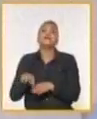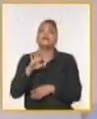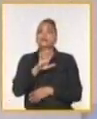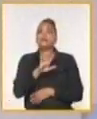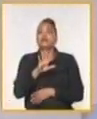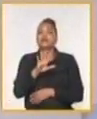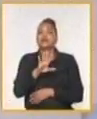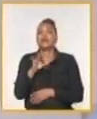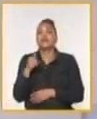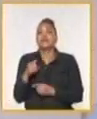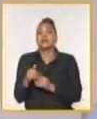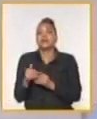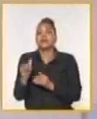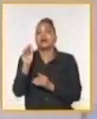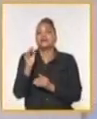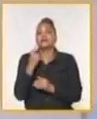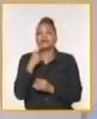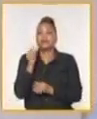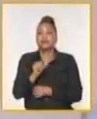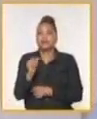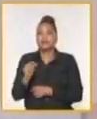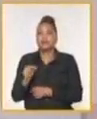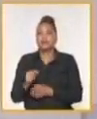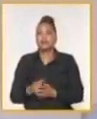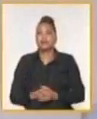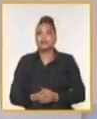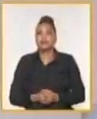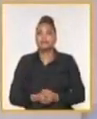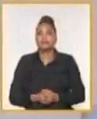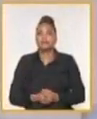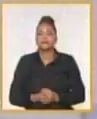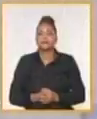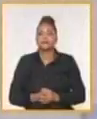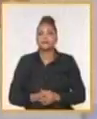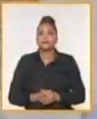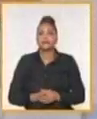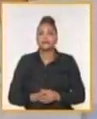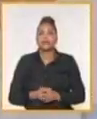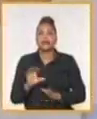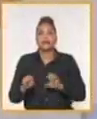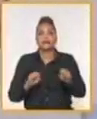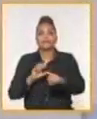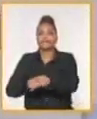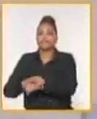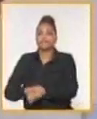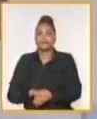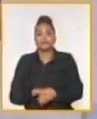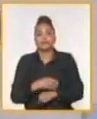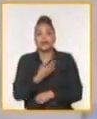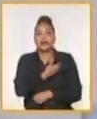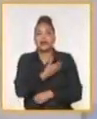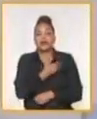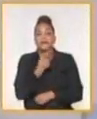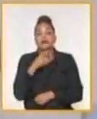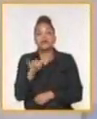pico de cautivos, de rehenes que capturó Hamas, y que tiene todavía